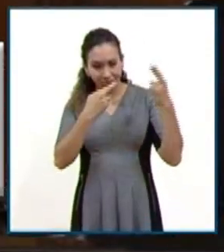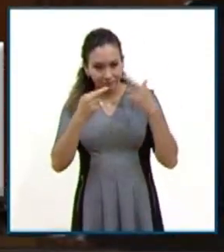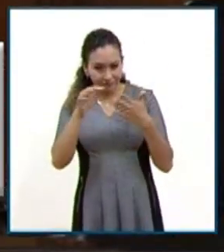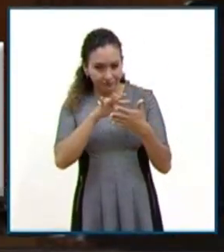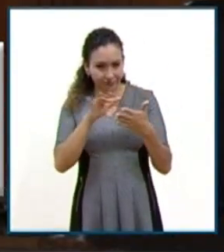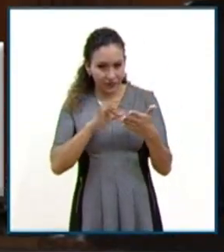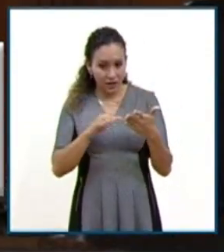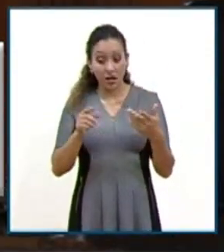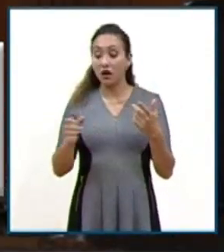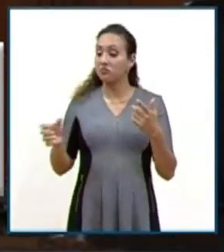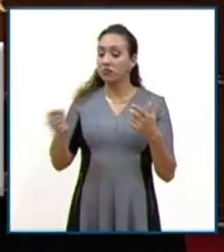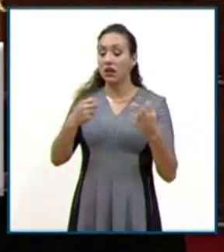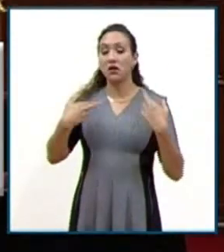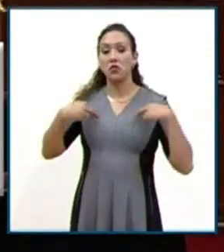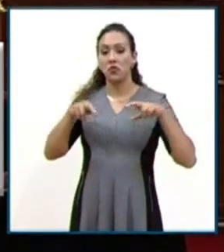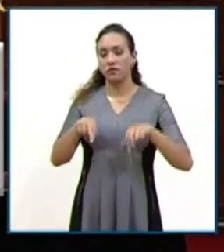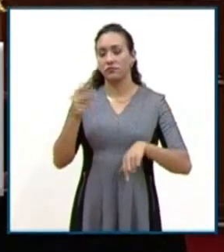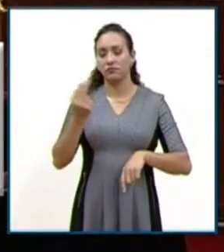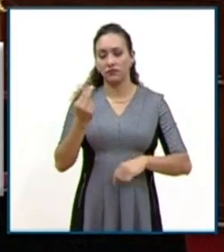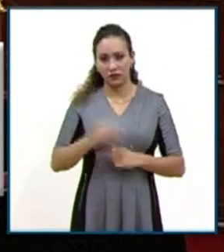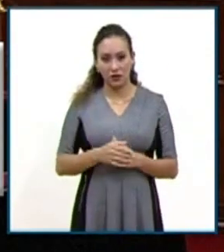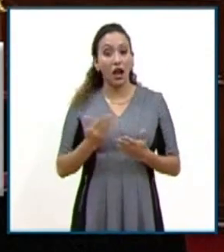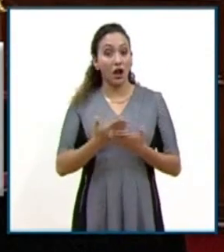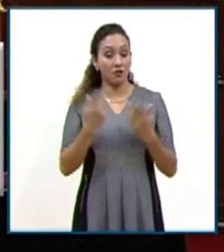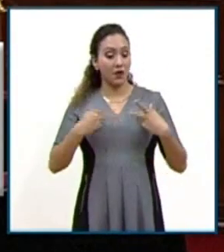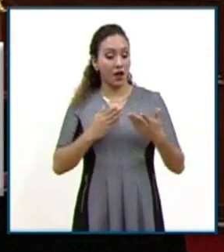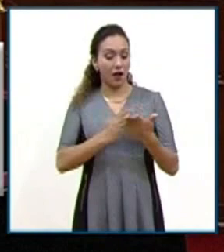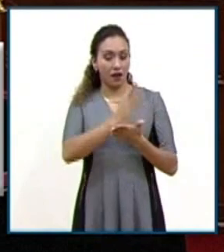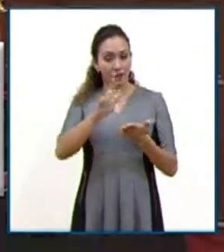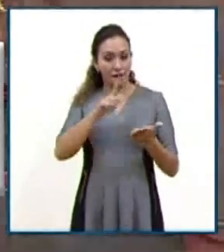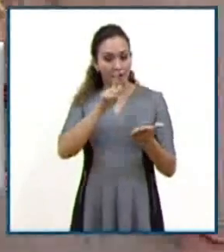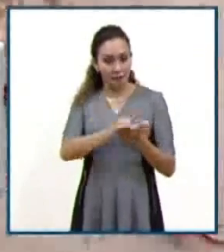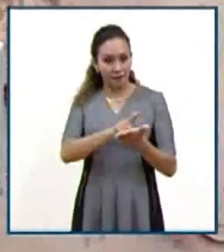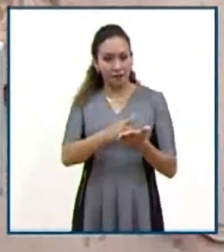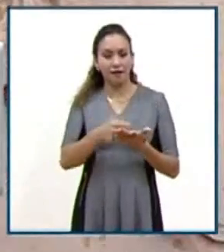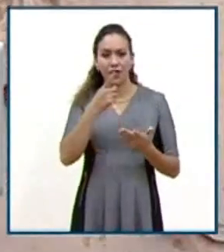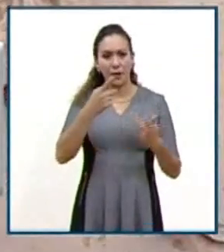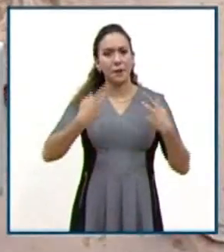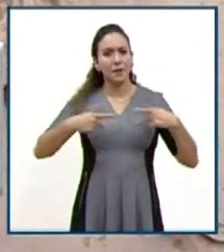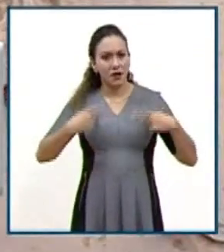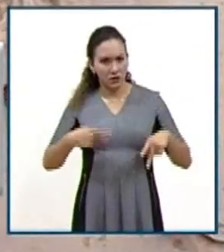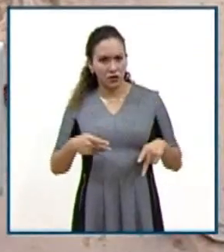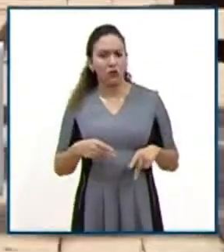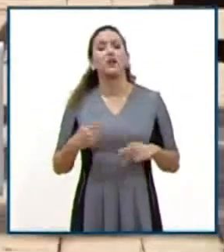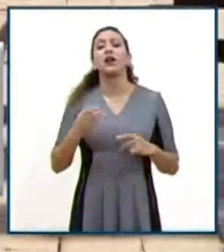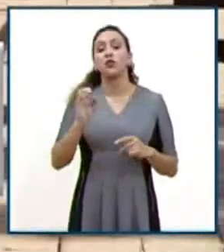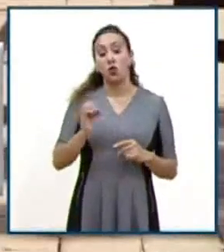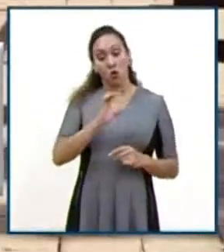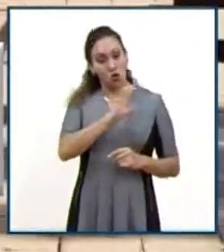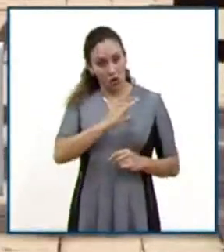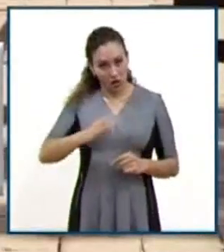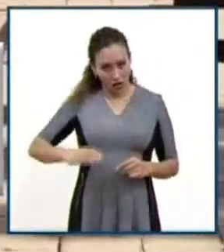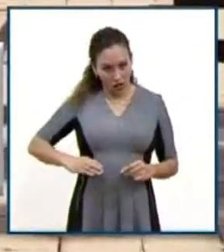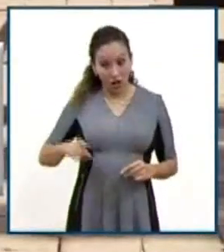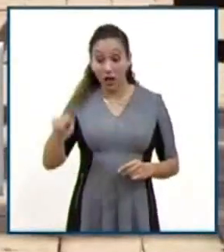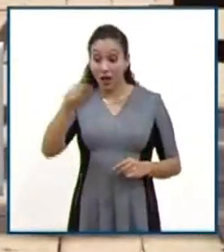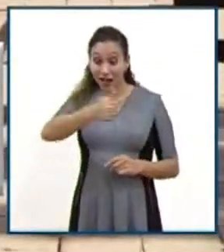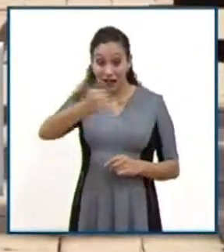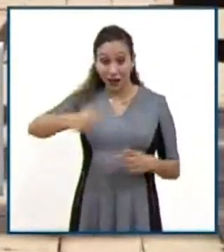representación alguna, lo que violaba el derecho de acceso a la justicia al establecer que ciudadanos y candidatos tenían que interponer por ellos